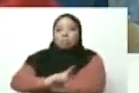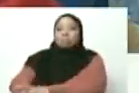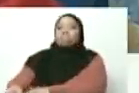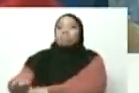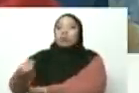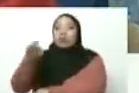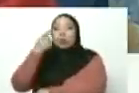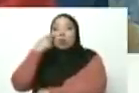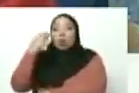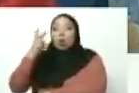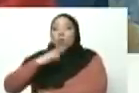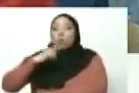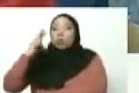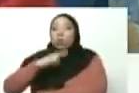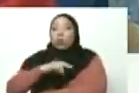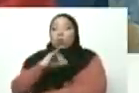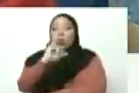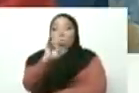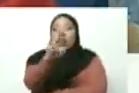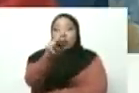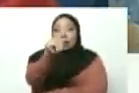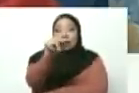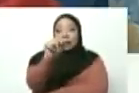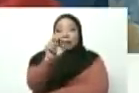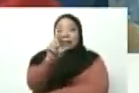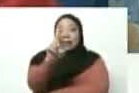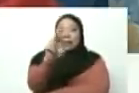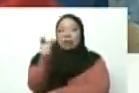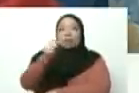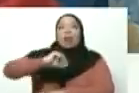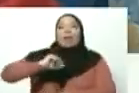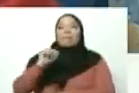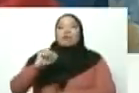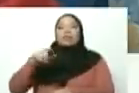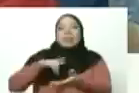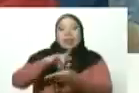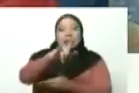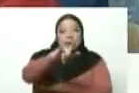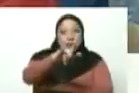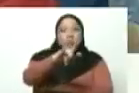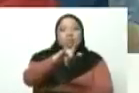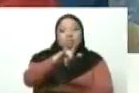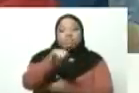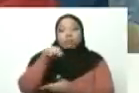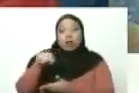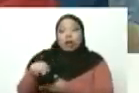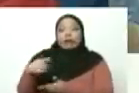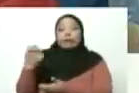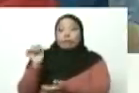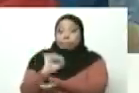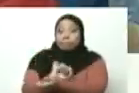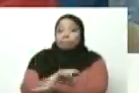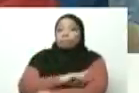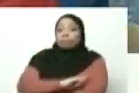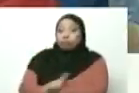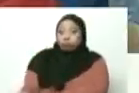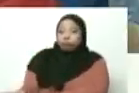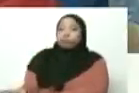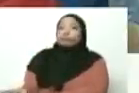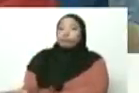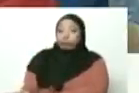alerta roja de interpol 4 fueron sobreseídas y ahora hemos imputado a ernesto quintero